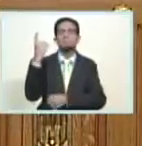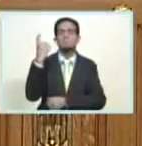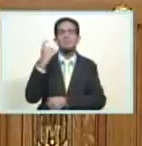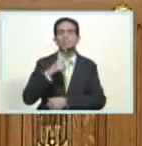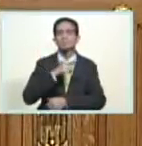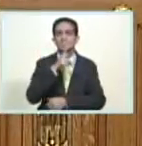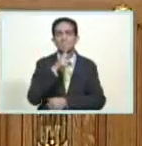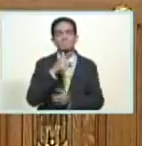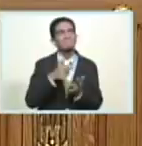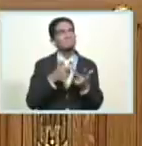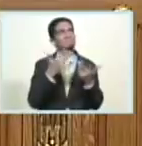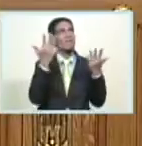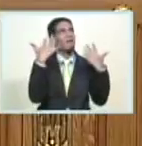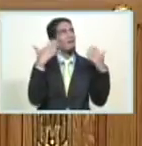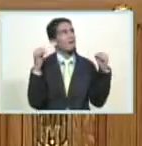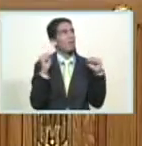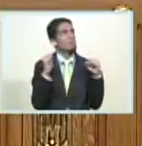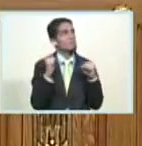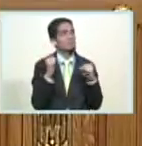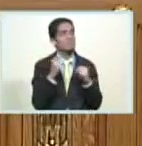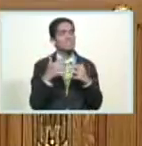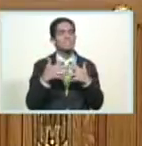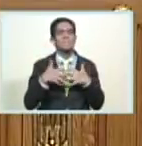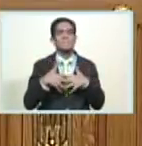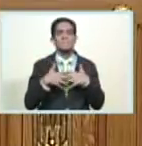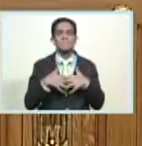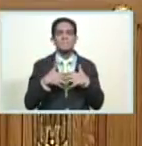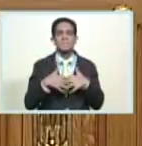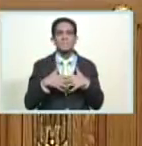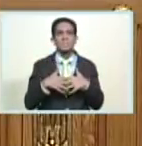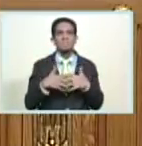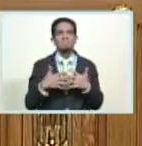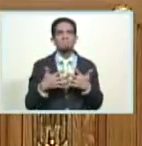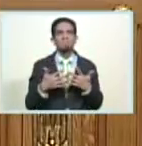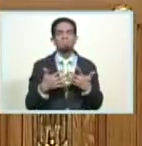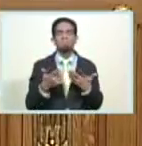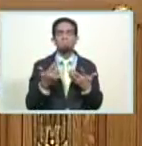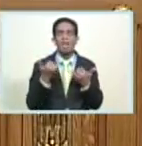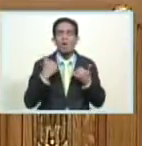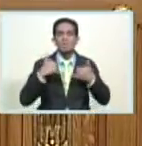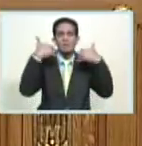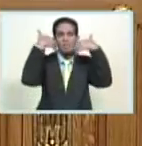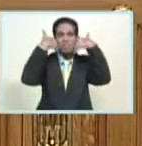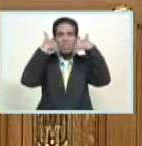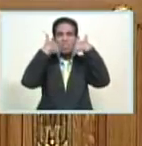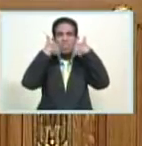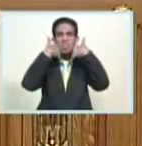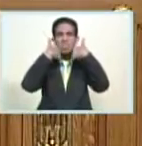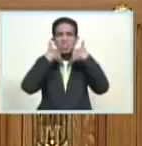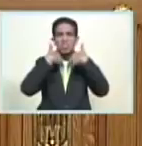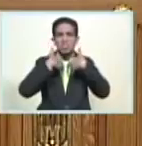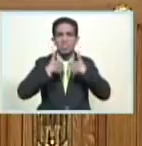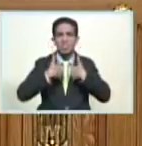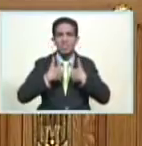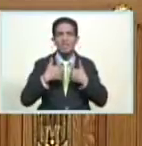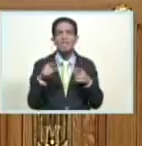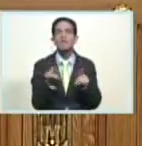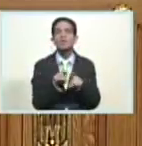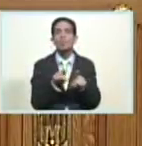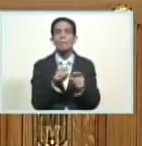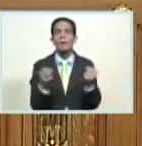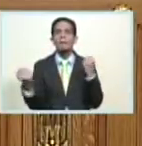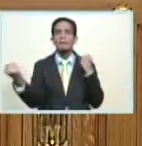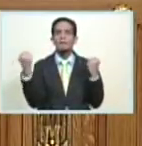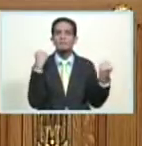El aire acondicionado, que es tan sencillo que funcionar aquí, que siempre fue muy frío, miren. Estamos sudando como que estuviéramos en un gimnasio.